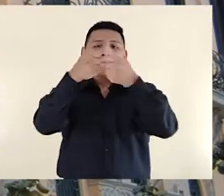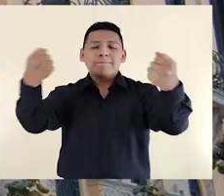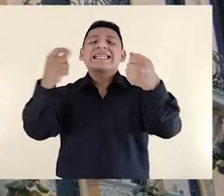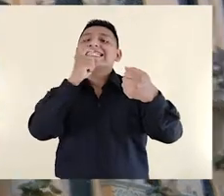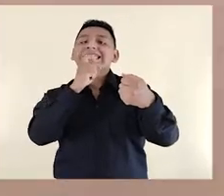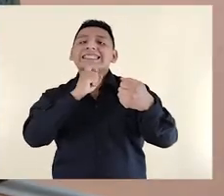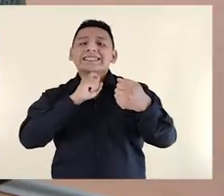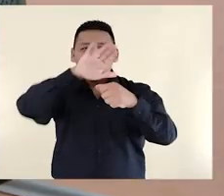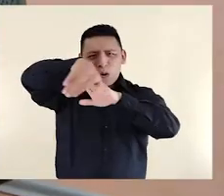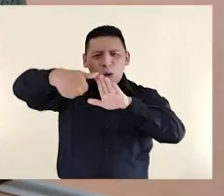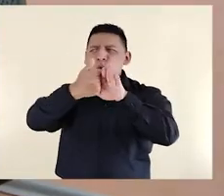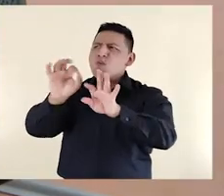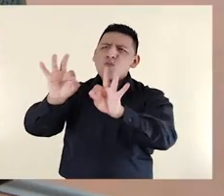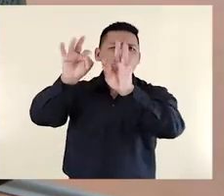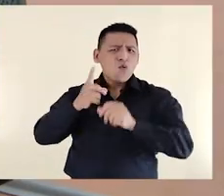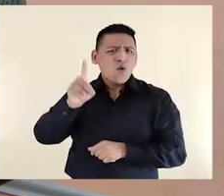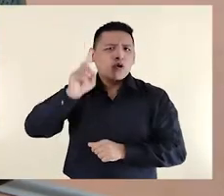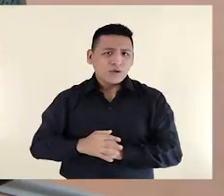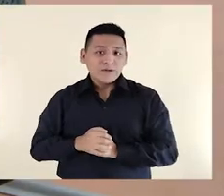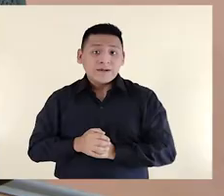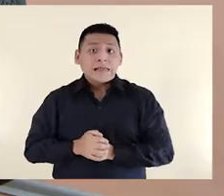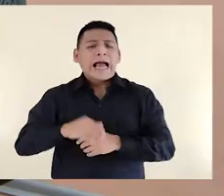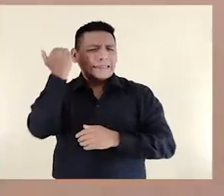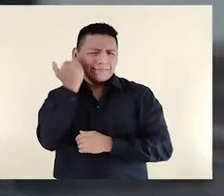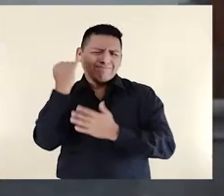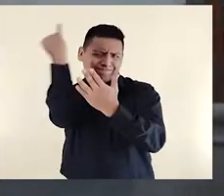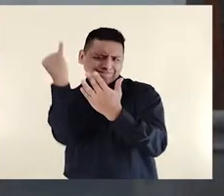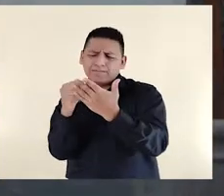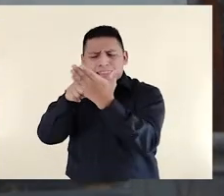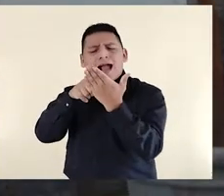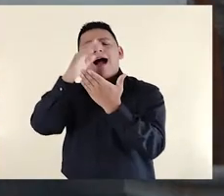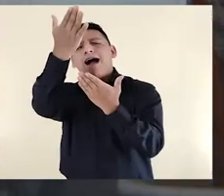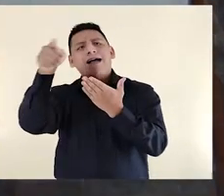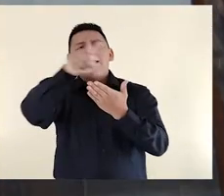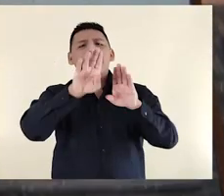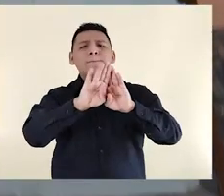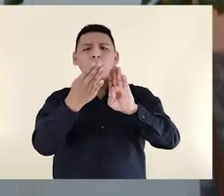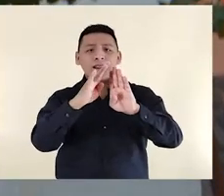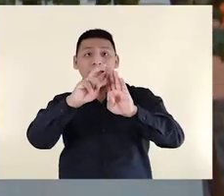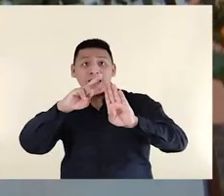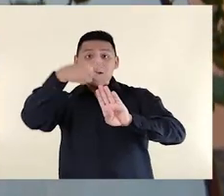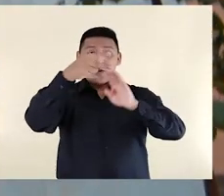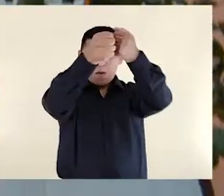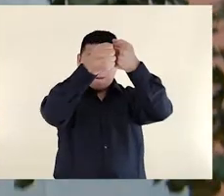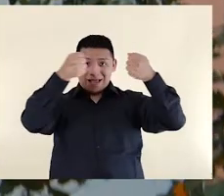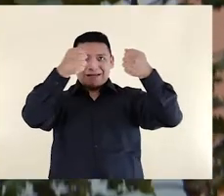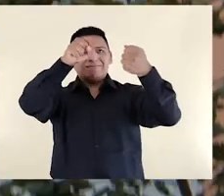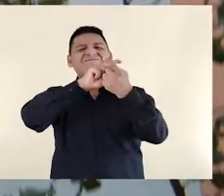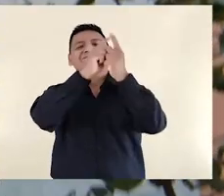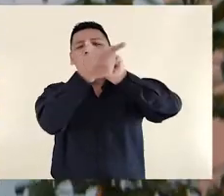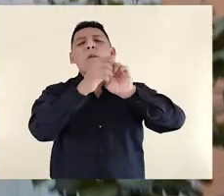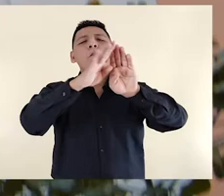vanos encima de ella son originales. Grabados antiguos nos muestran que solo la puerta existió un gran balcón que fue reemplazado por